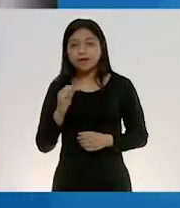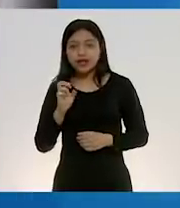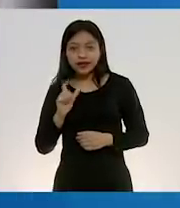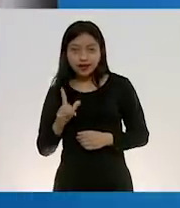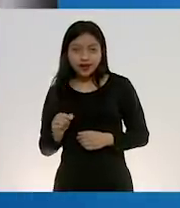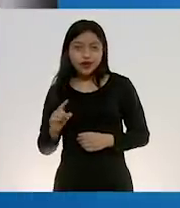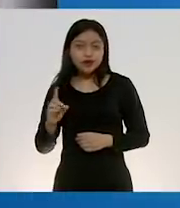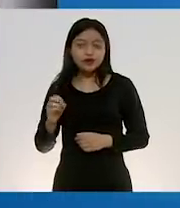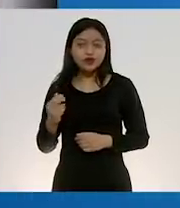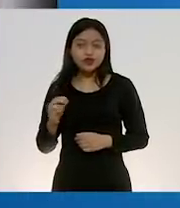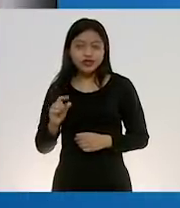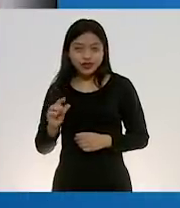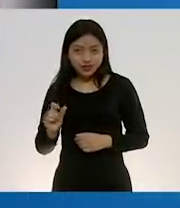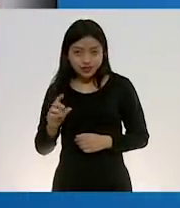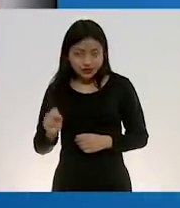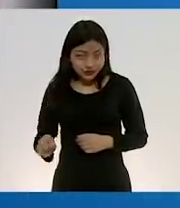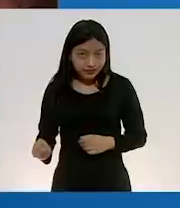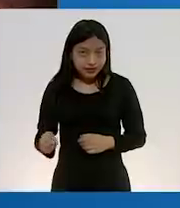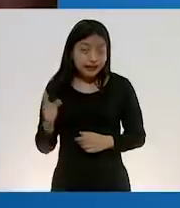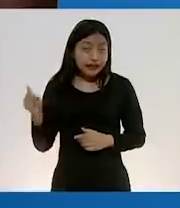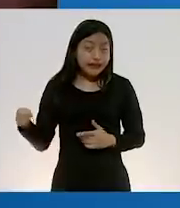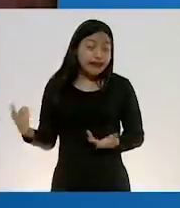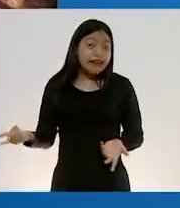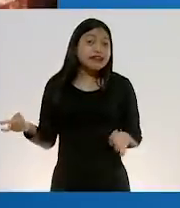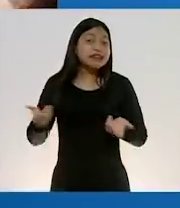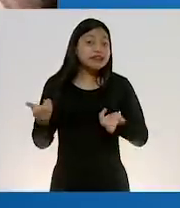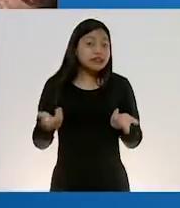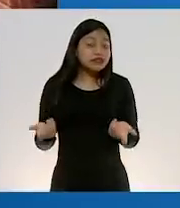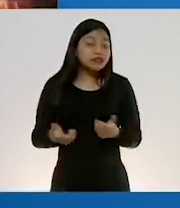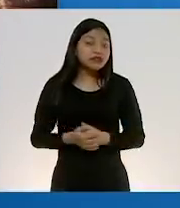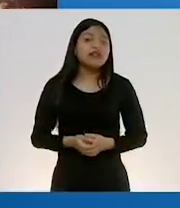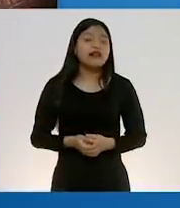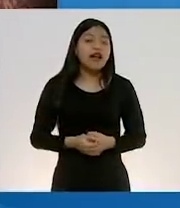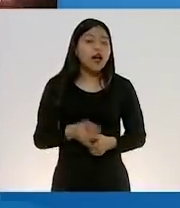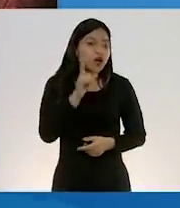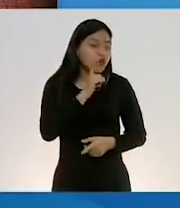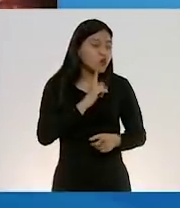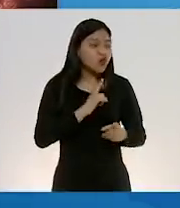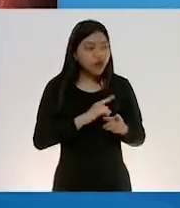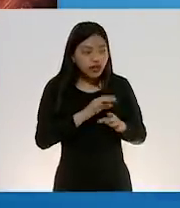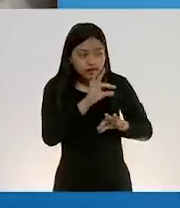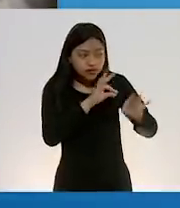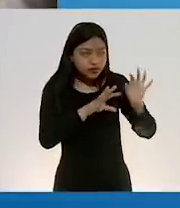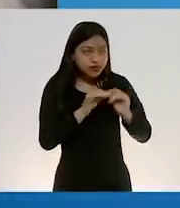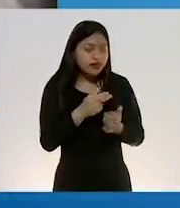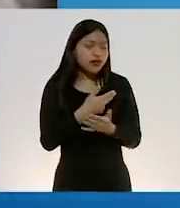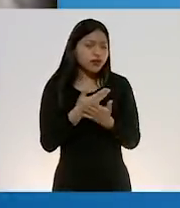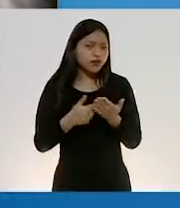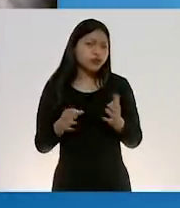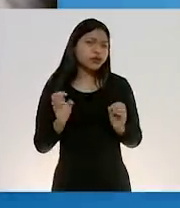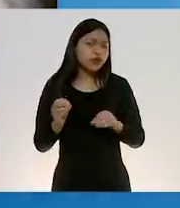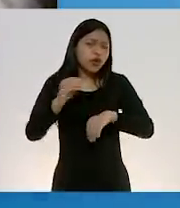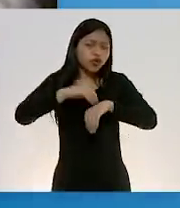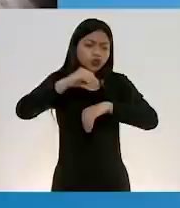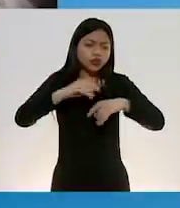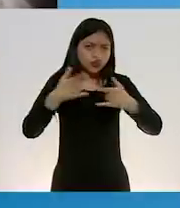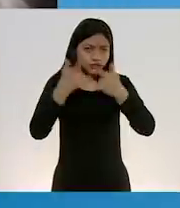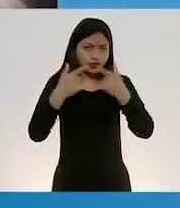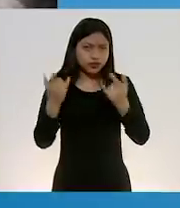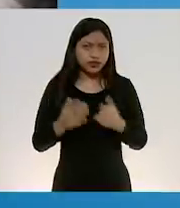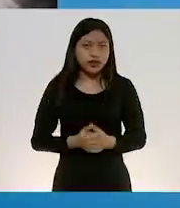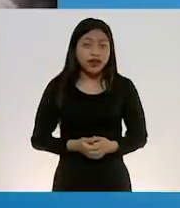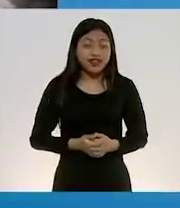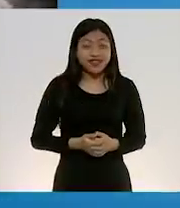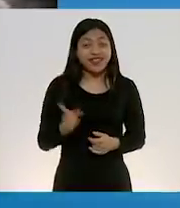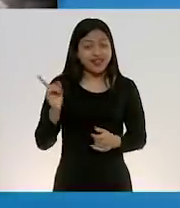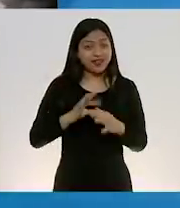describió la fuerte presencia de las mujeres en las familias indias de la Ciudad de México a finales del siglo XVI. Cuando algún indio tiene